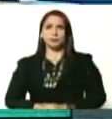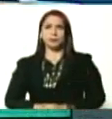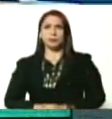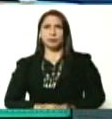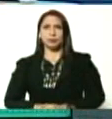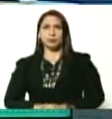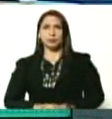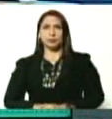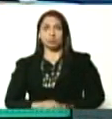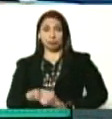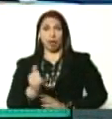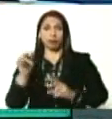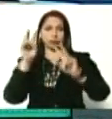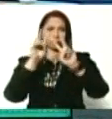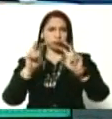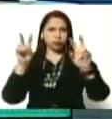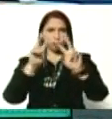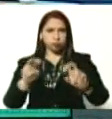Aquí está la radiografía.